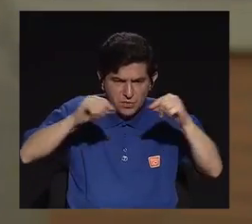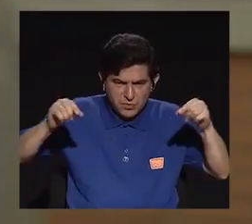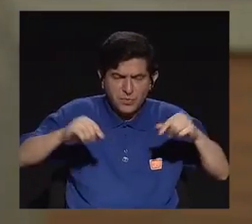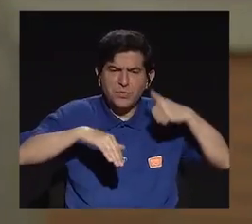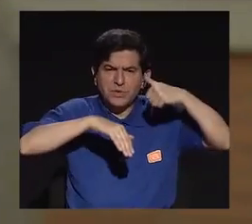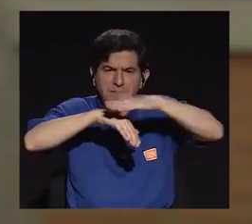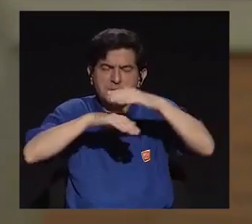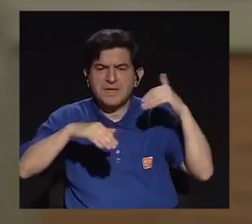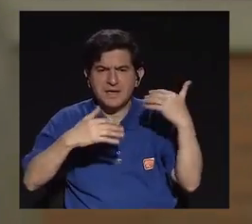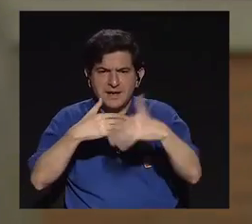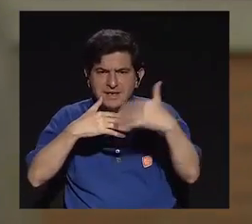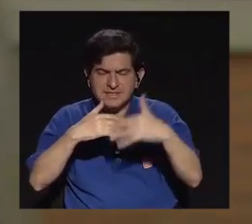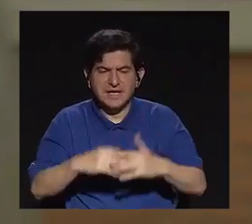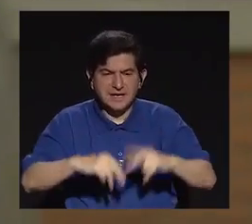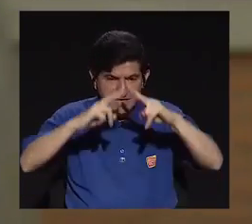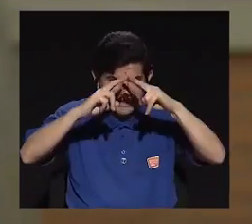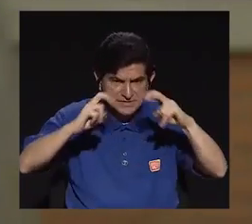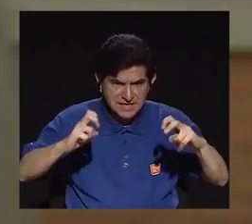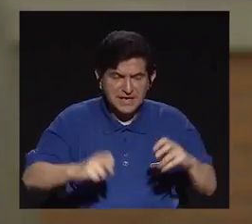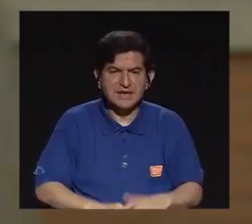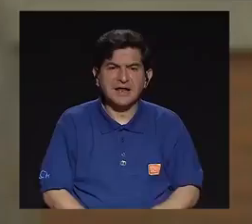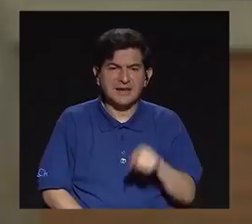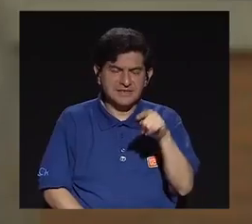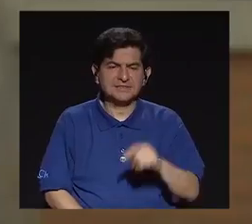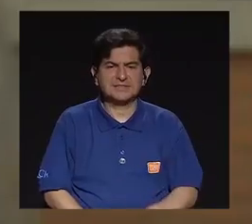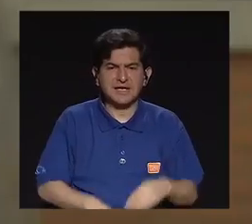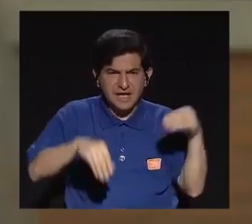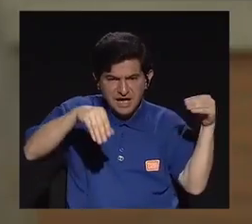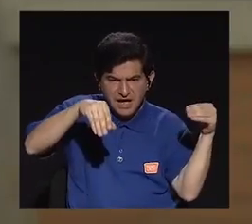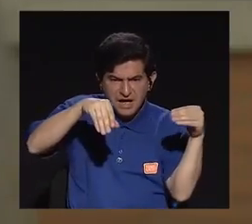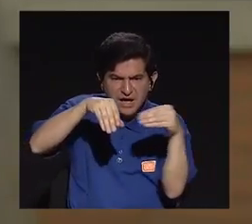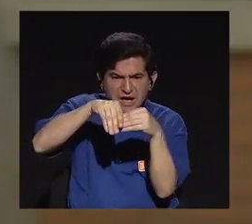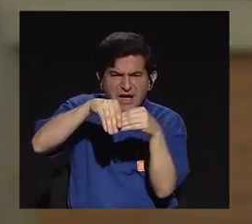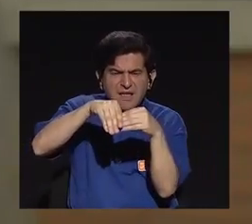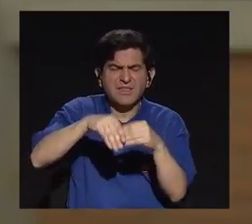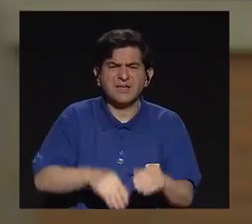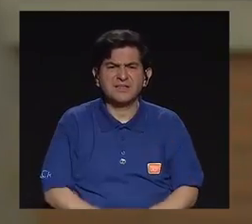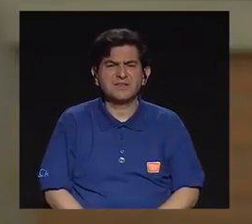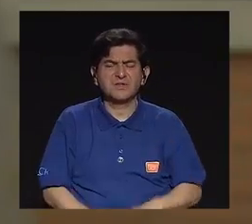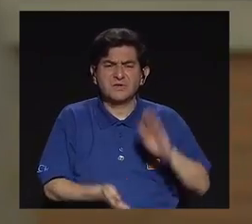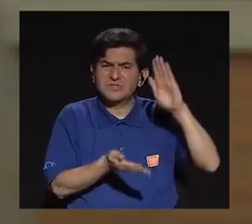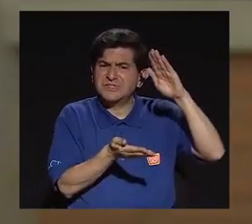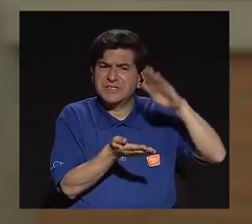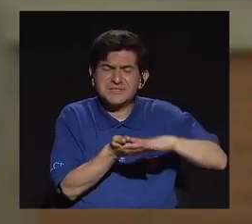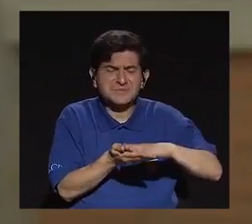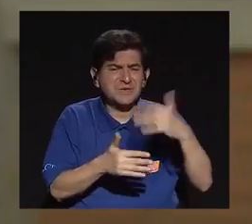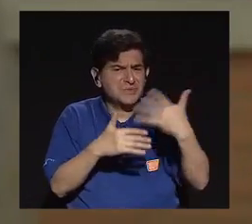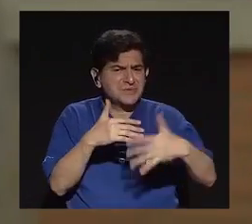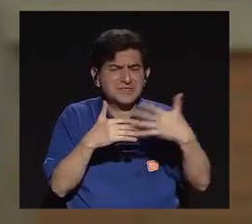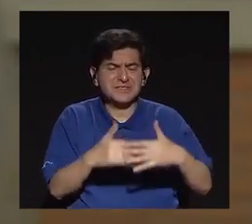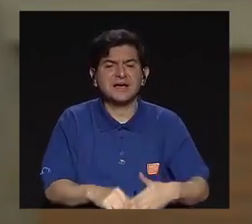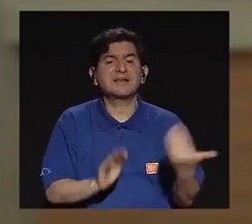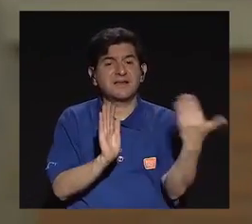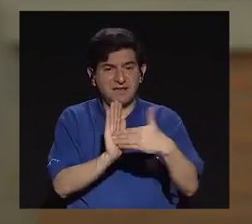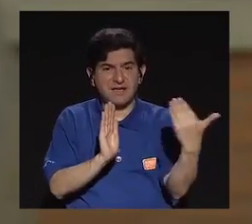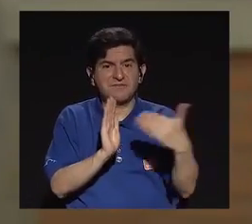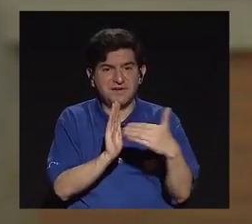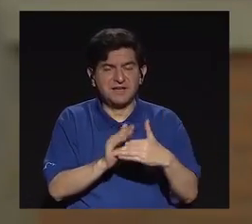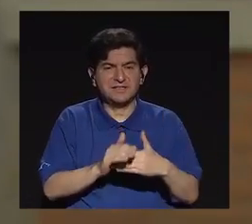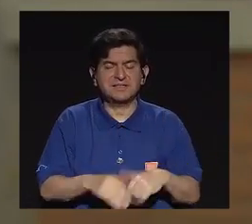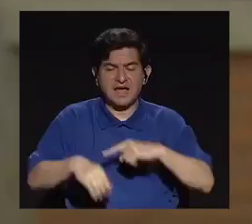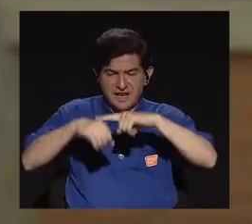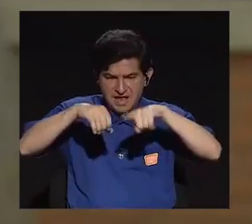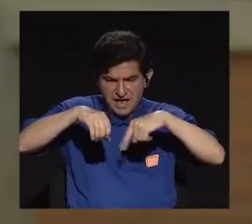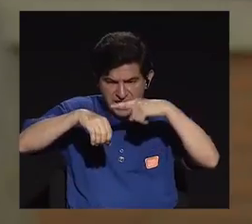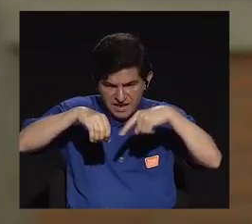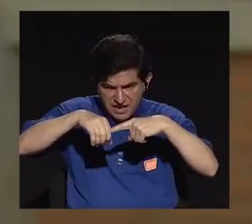arteria se le hace una placa de colesterol, se reduce significativamente la circulación, entonces va a sufrir tanto el